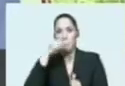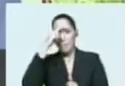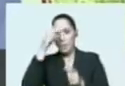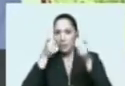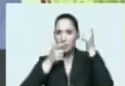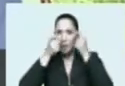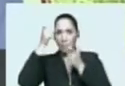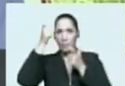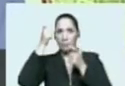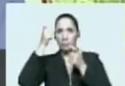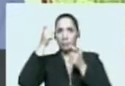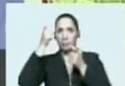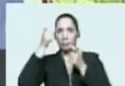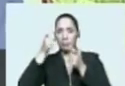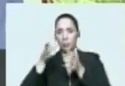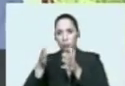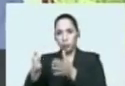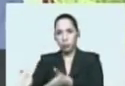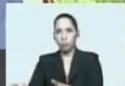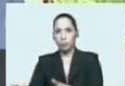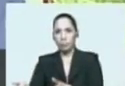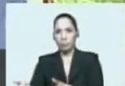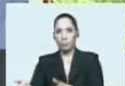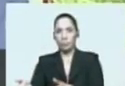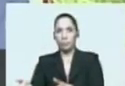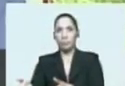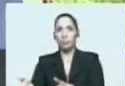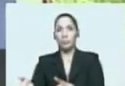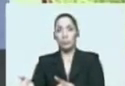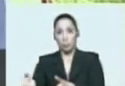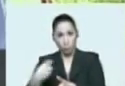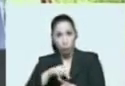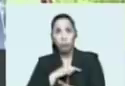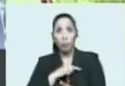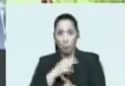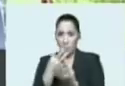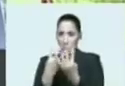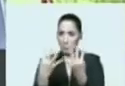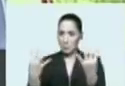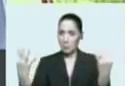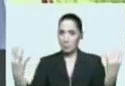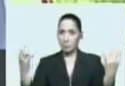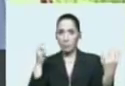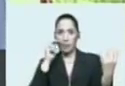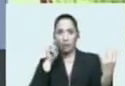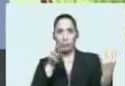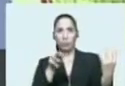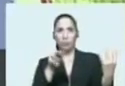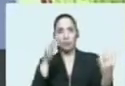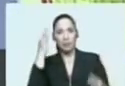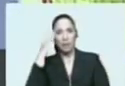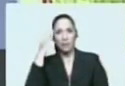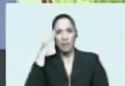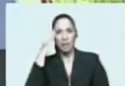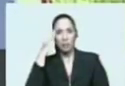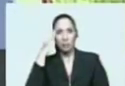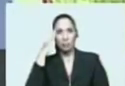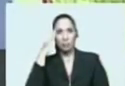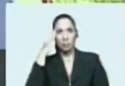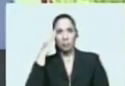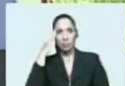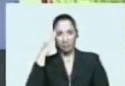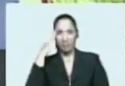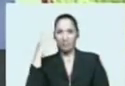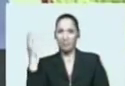a su siembra y estábamos allí sabiendo que venían todas las tormentas